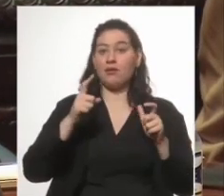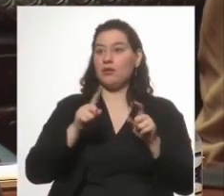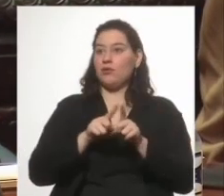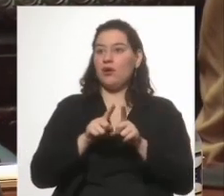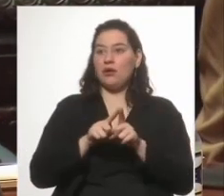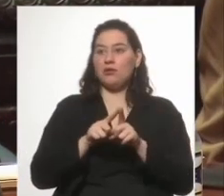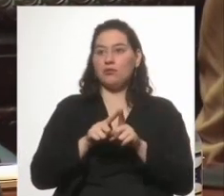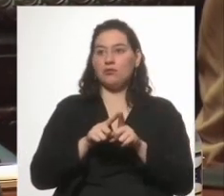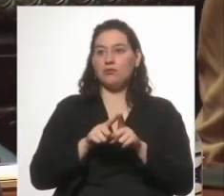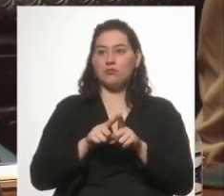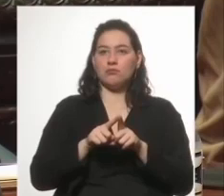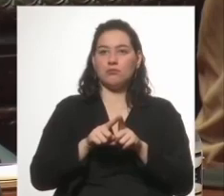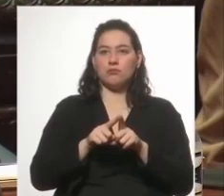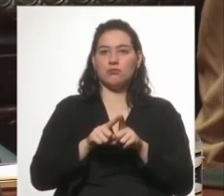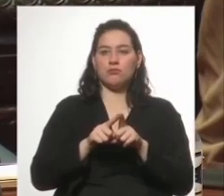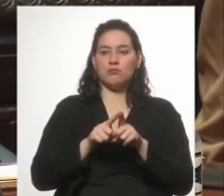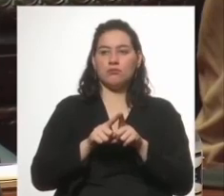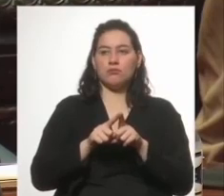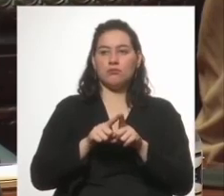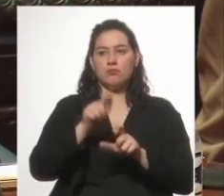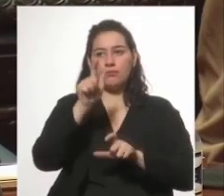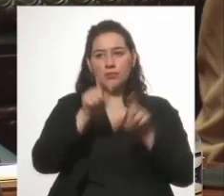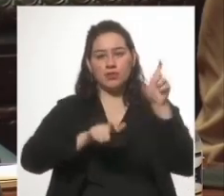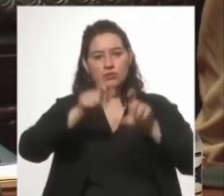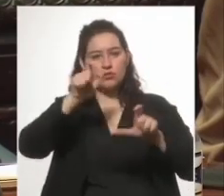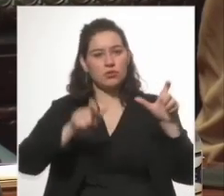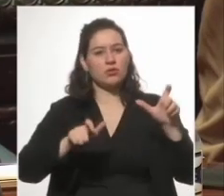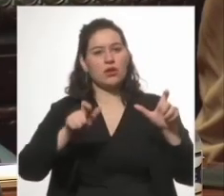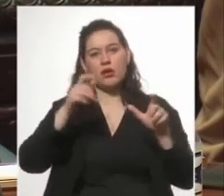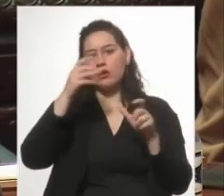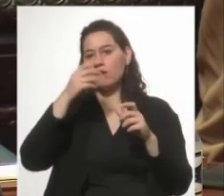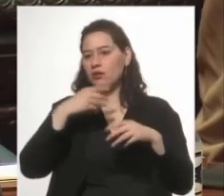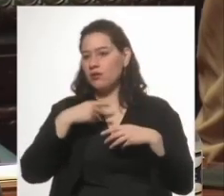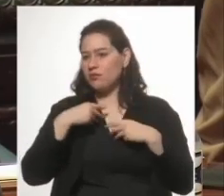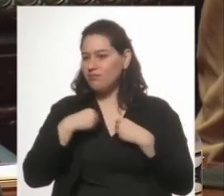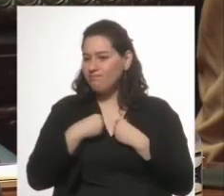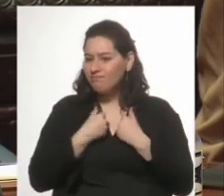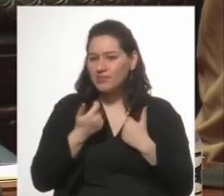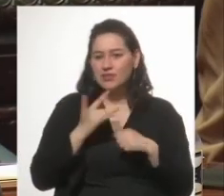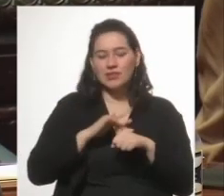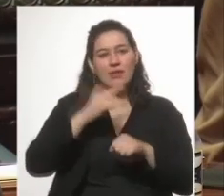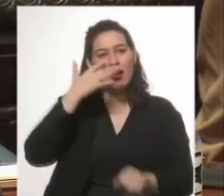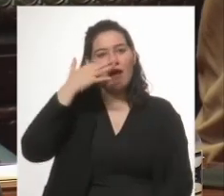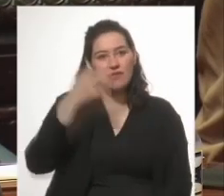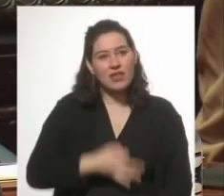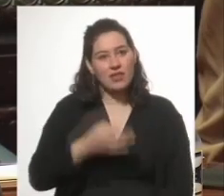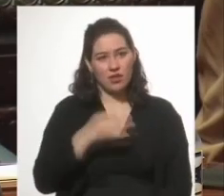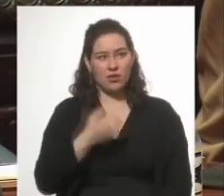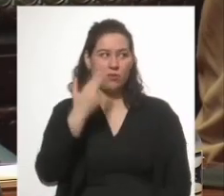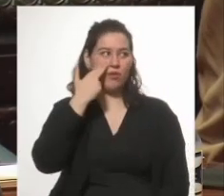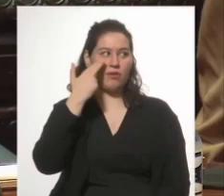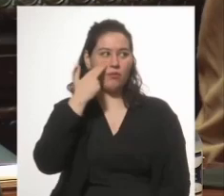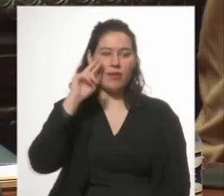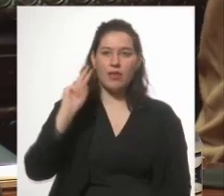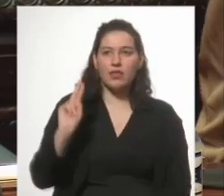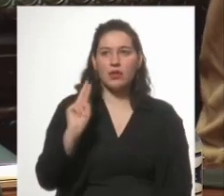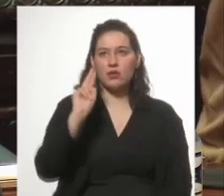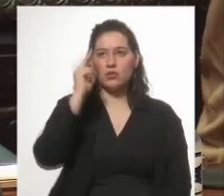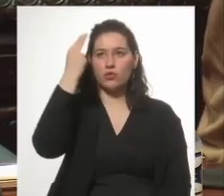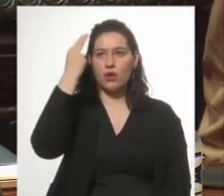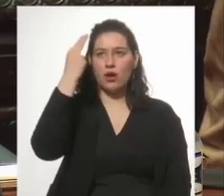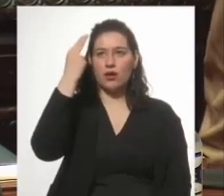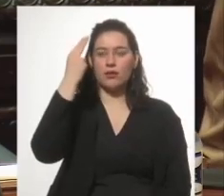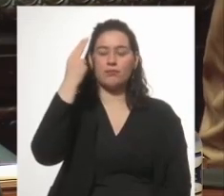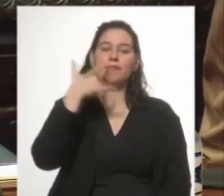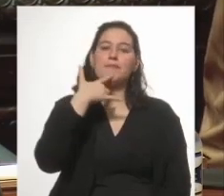gente más olvidada, la gente más sensible a los verdaderos problemas del país, como